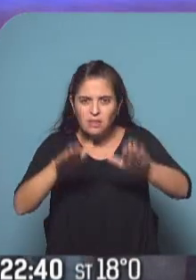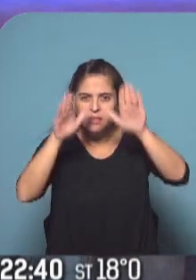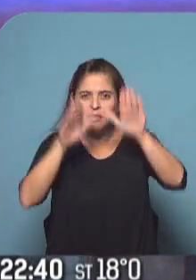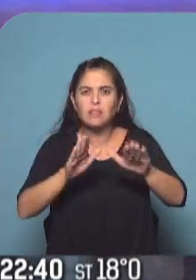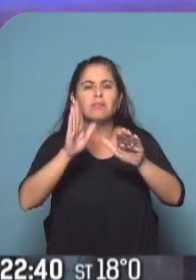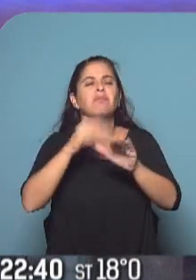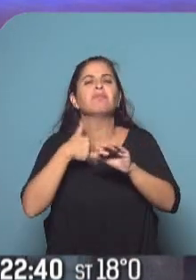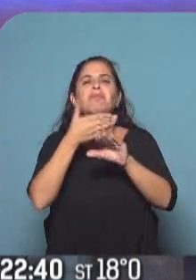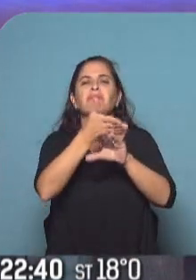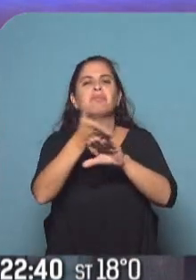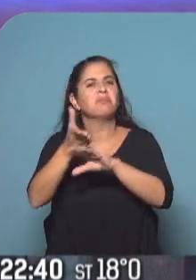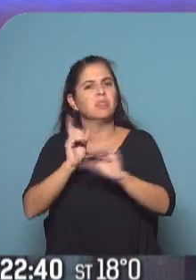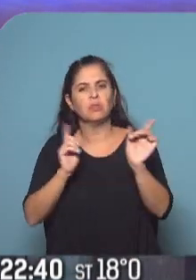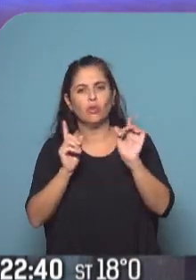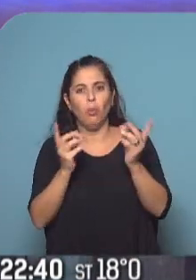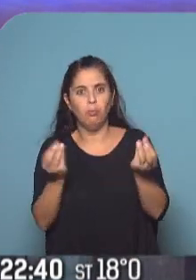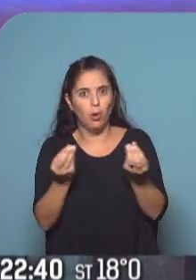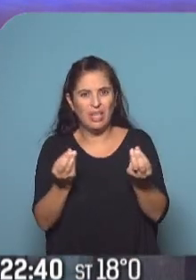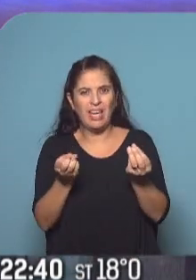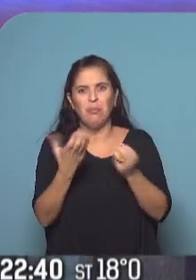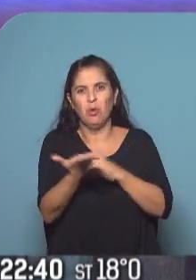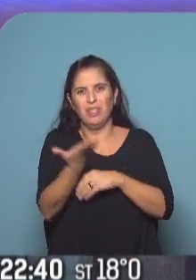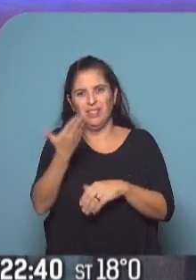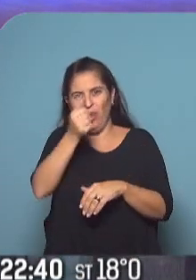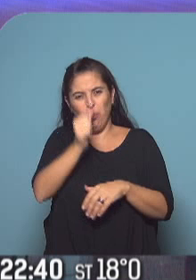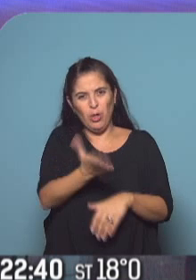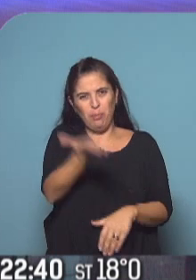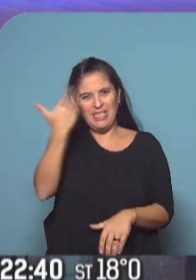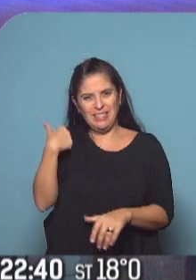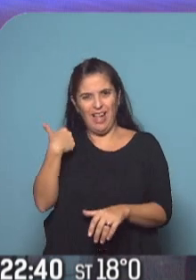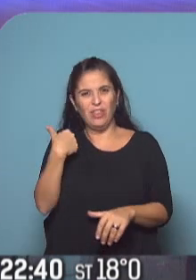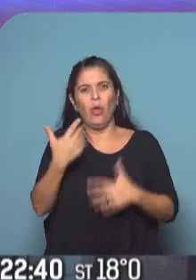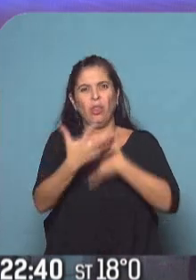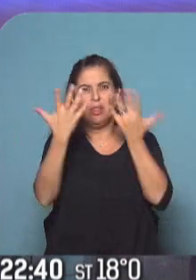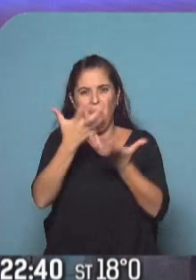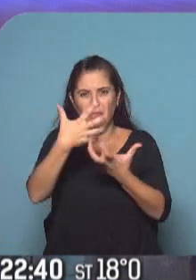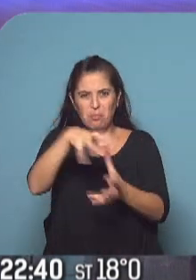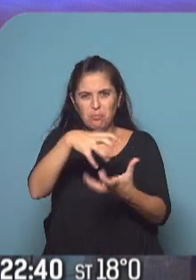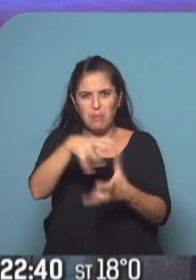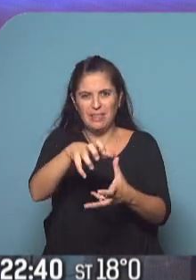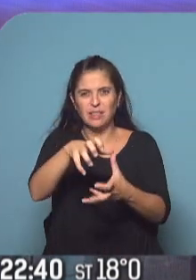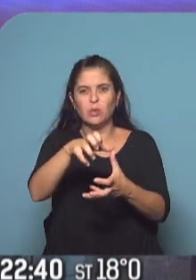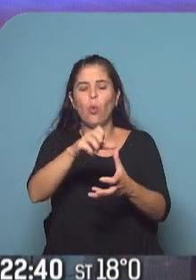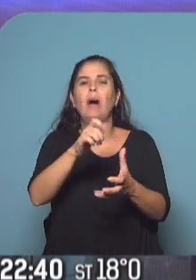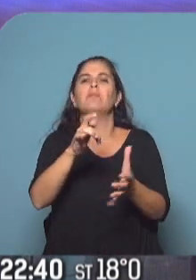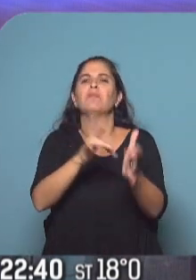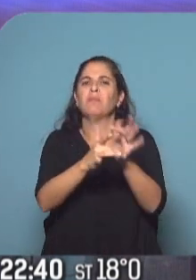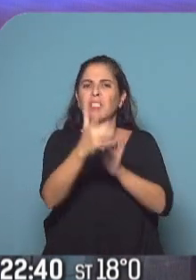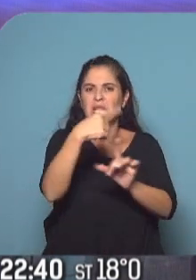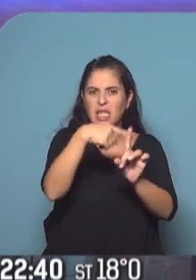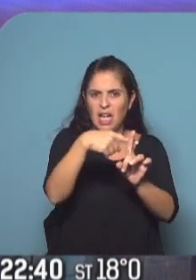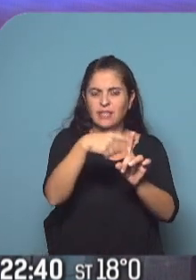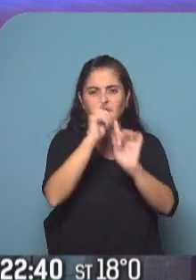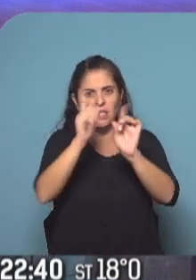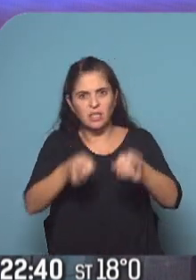atentados que sufrieron los srilankeses en el domingo de Pascua. Fueron blanco hoteles y también